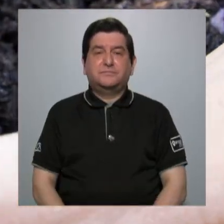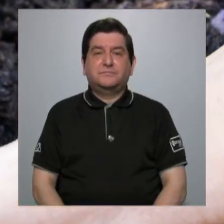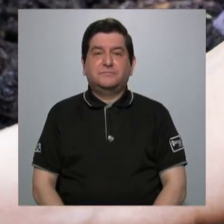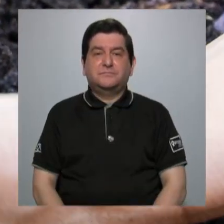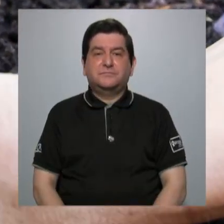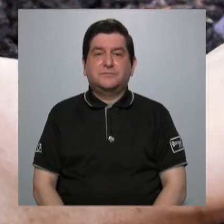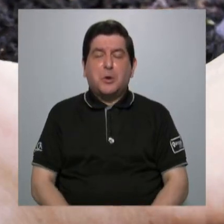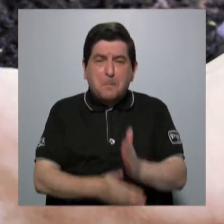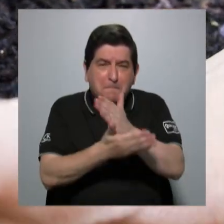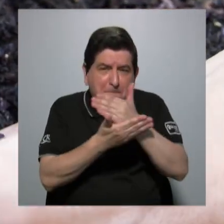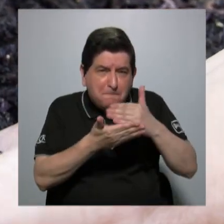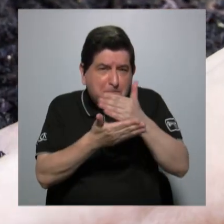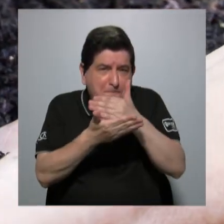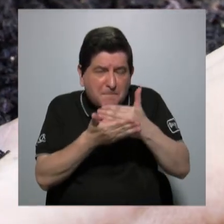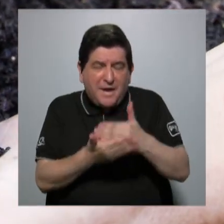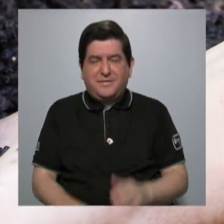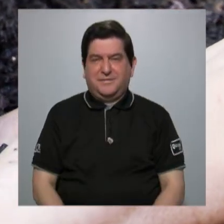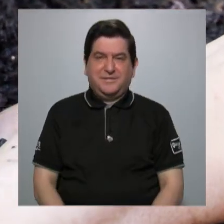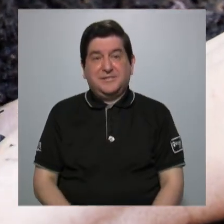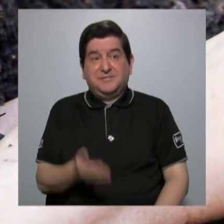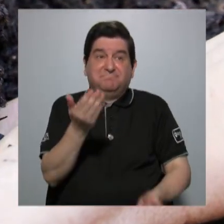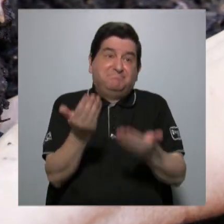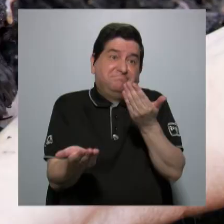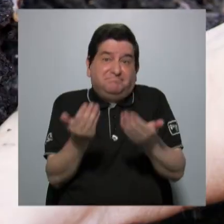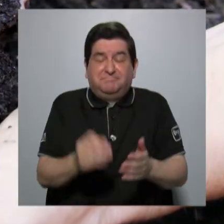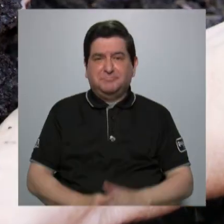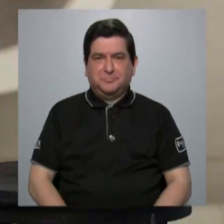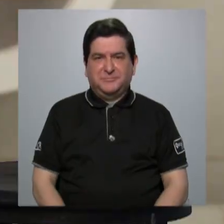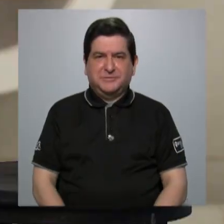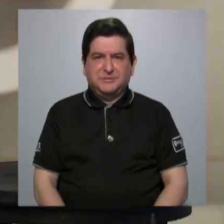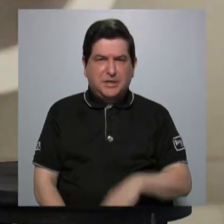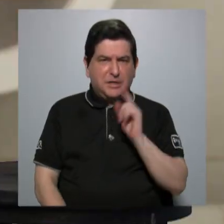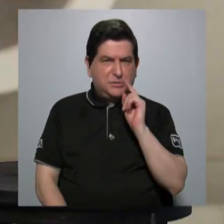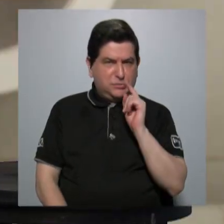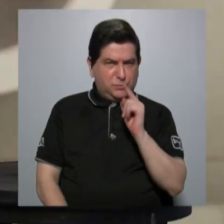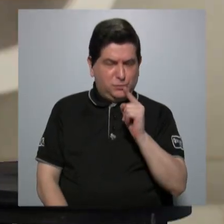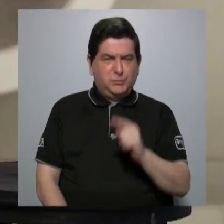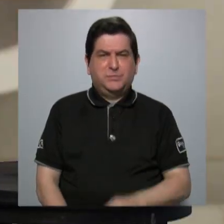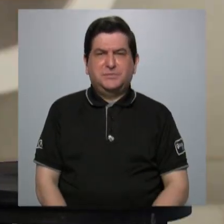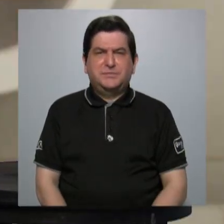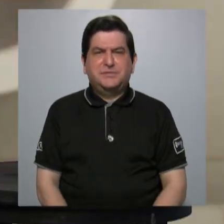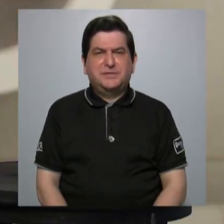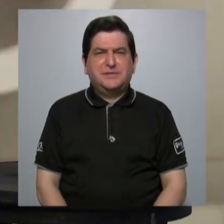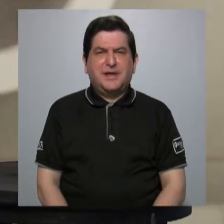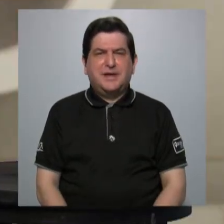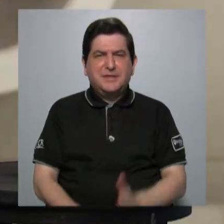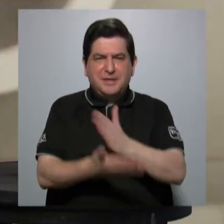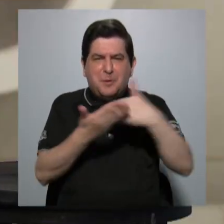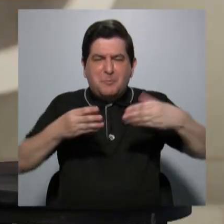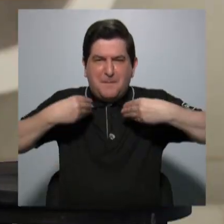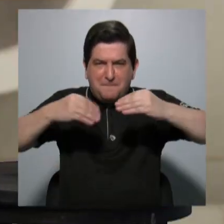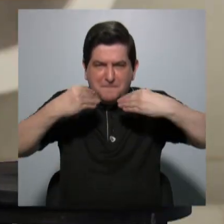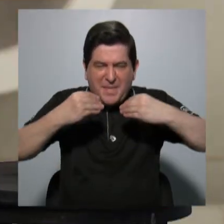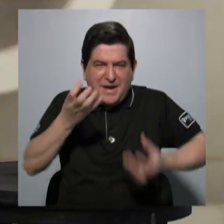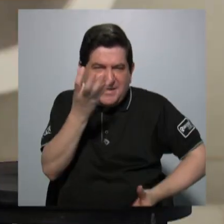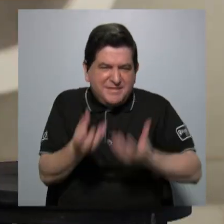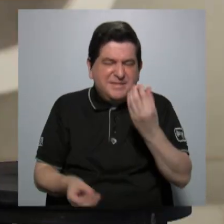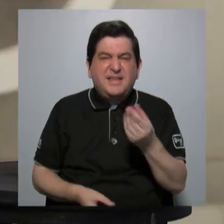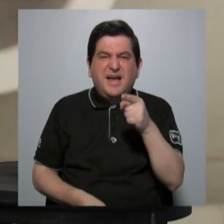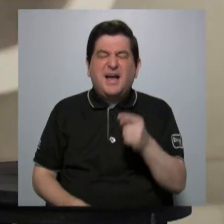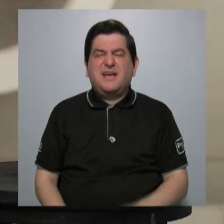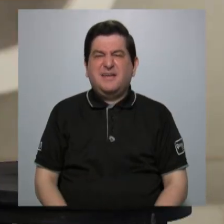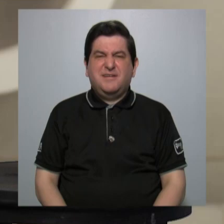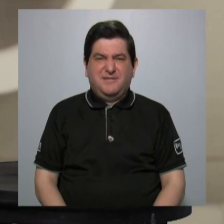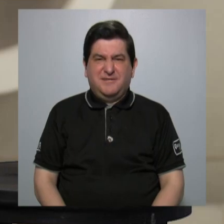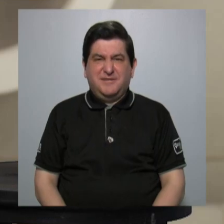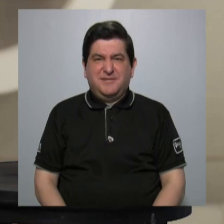Y luego las fracciones que no son, por ejemplo, usted coge un pedazo de plástico y lo incinera, ¿qué fue lo